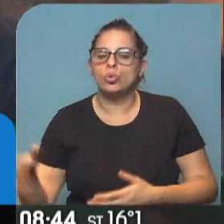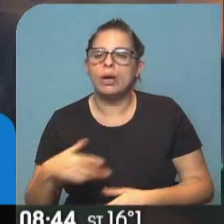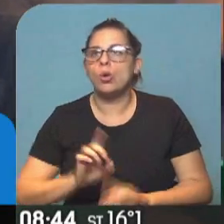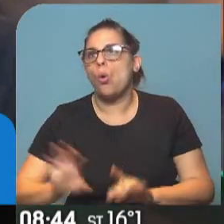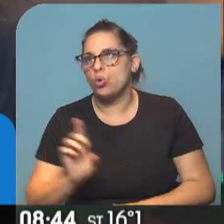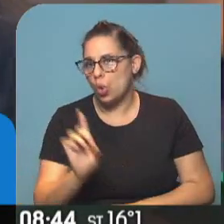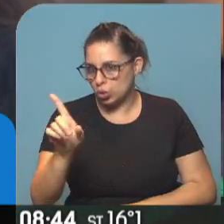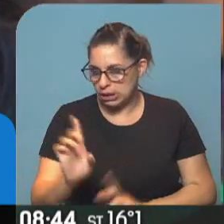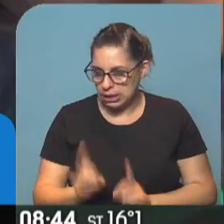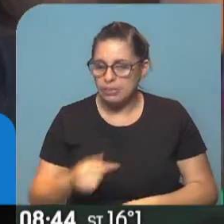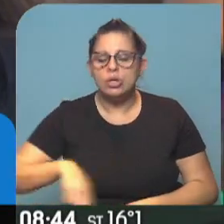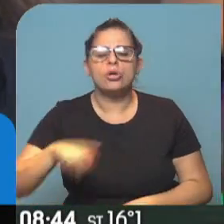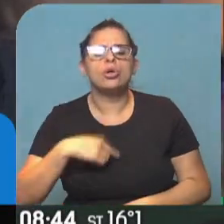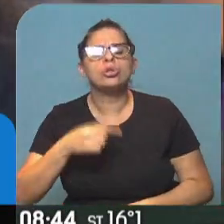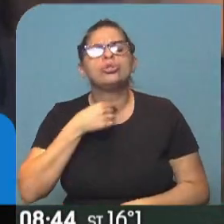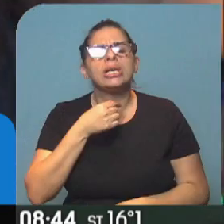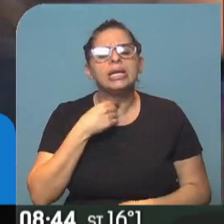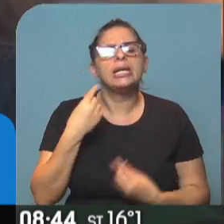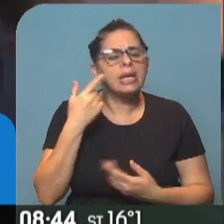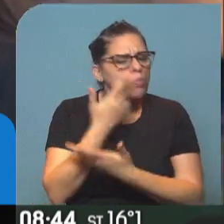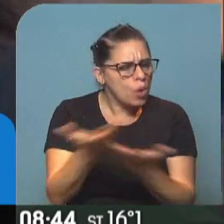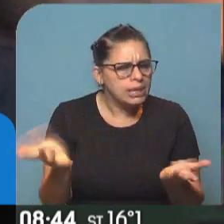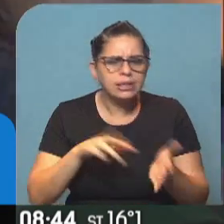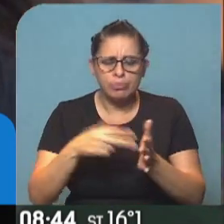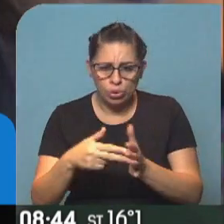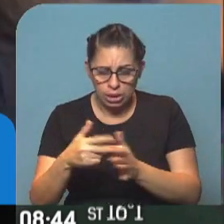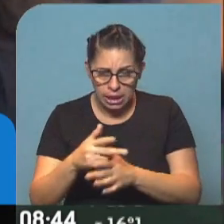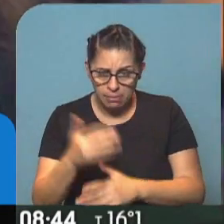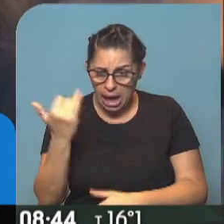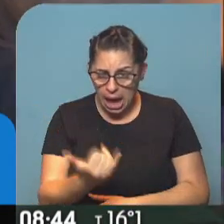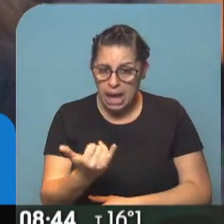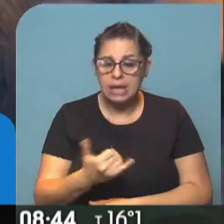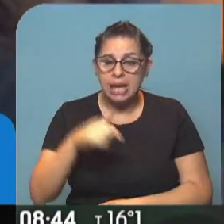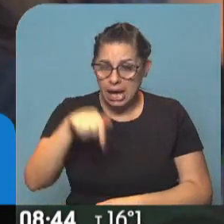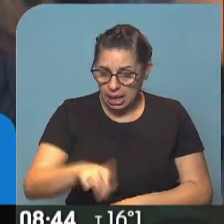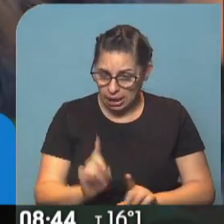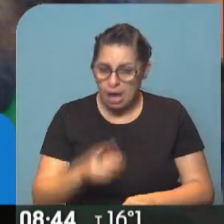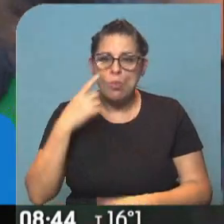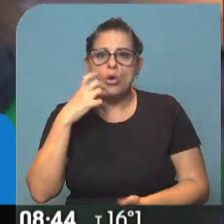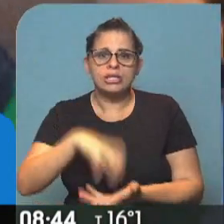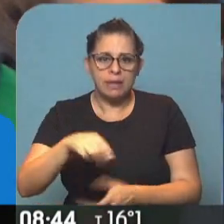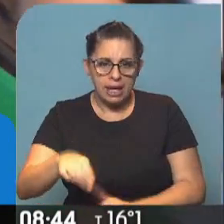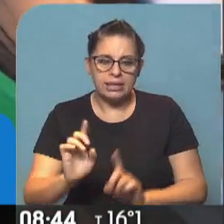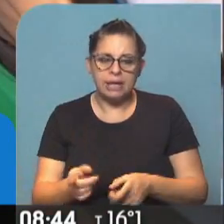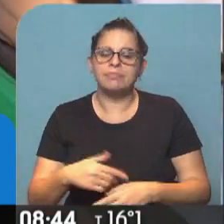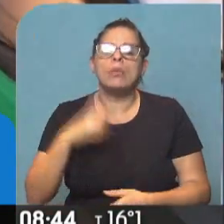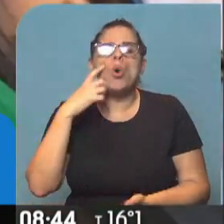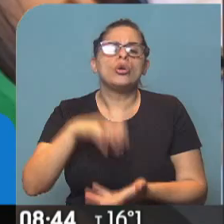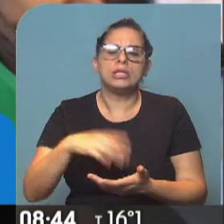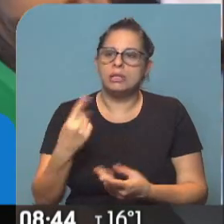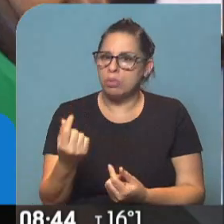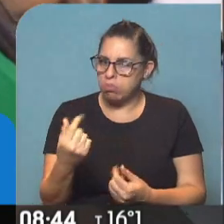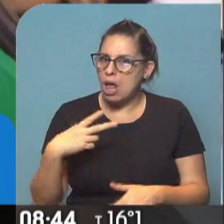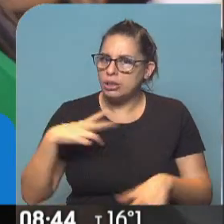norte. Entonces nosotros lo que estamos buscando es visibilizar las problemáticas mismas que tenemos también acá en estos municipios, que son municipios muy ricos,